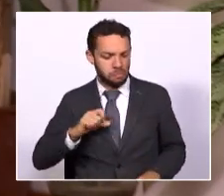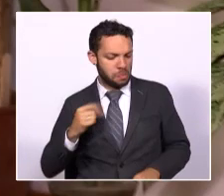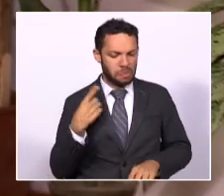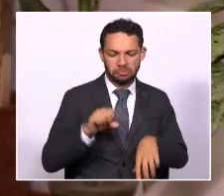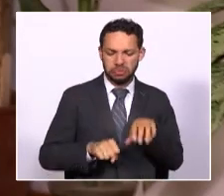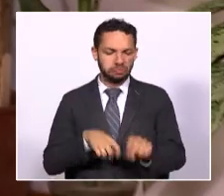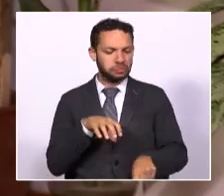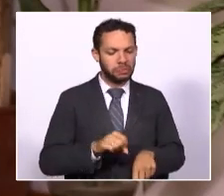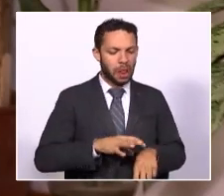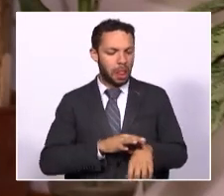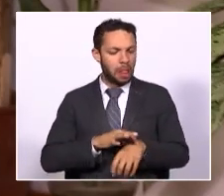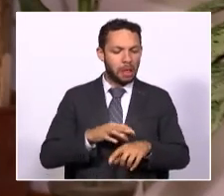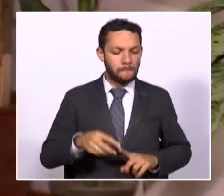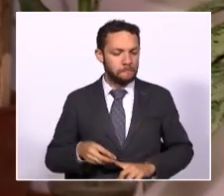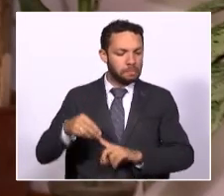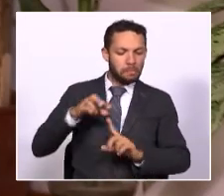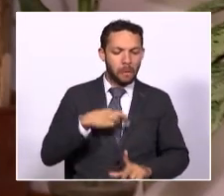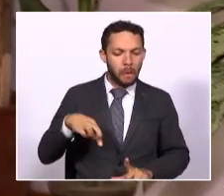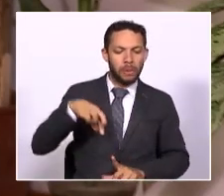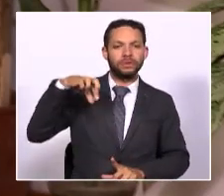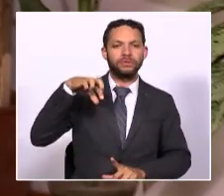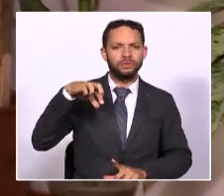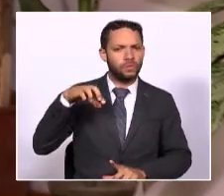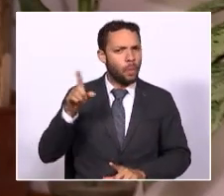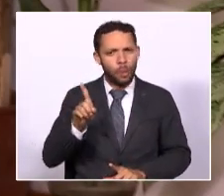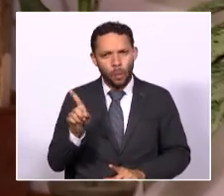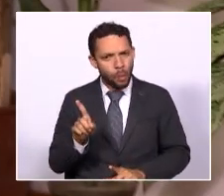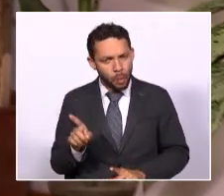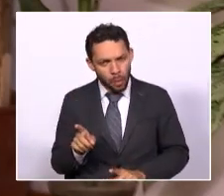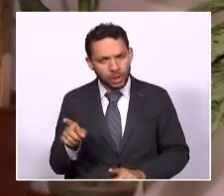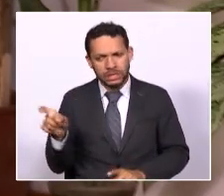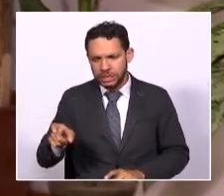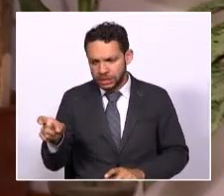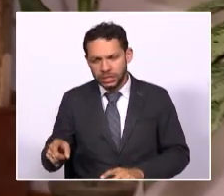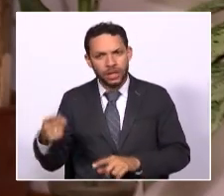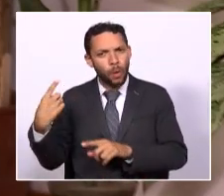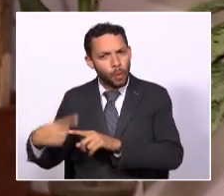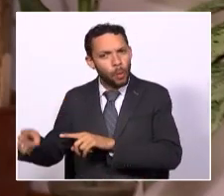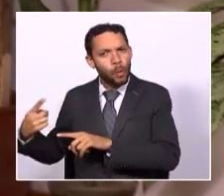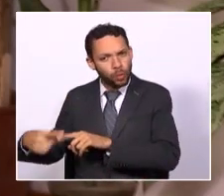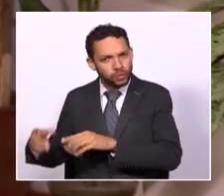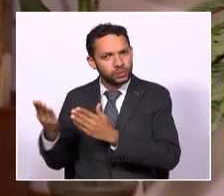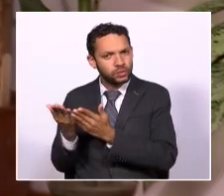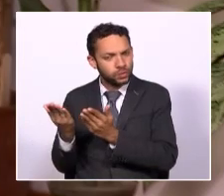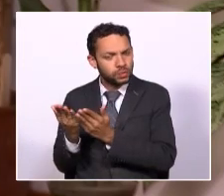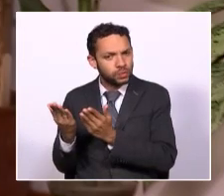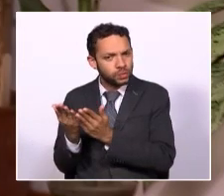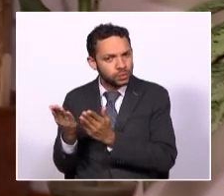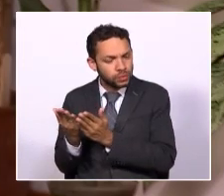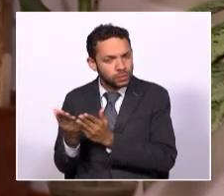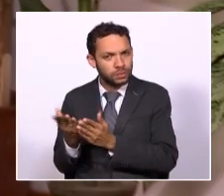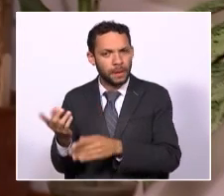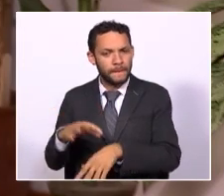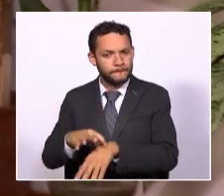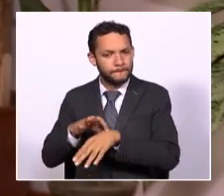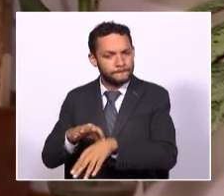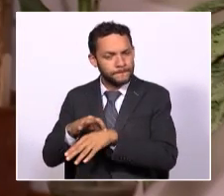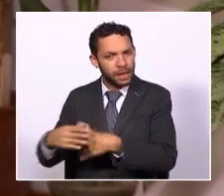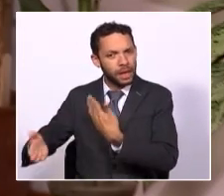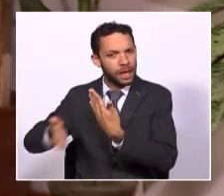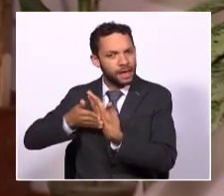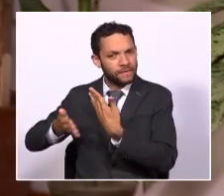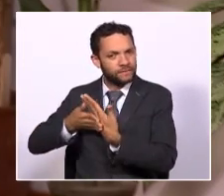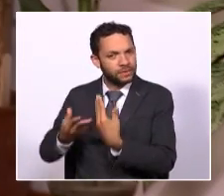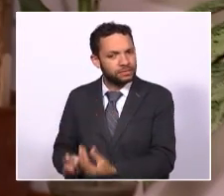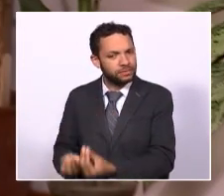que hay muchos otros estudios profesionales del área de la salud que nos pueden acompañar